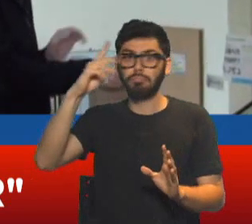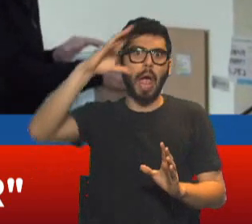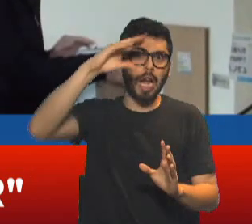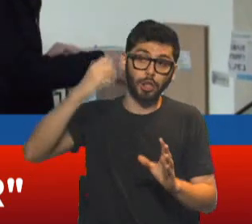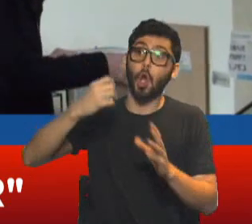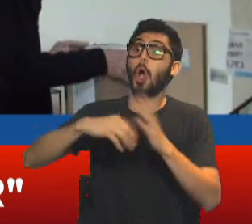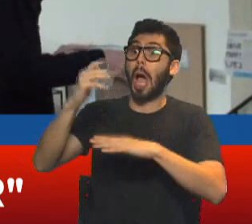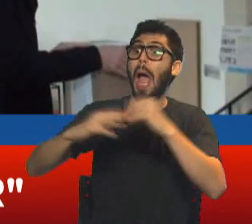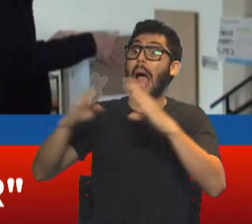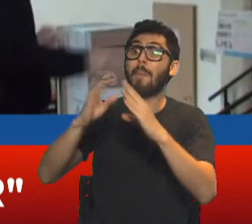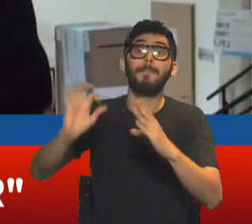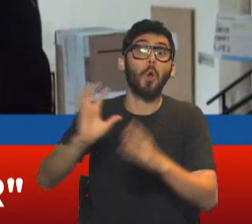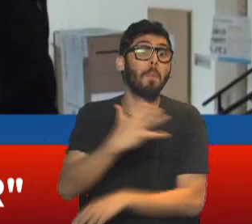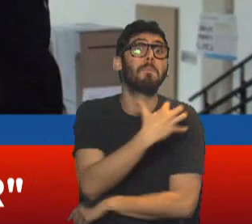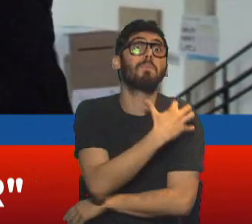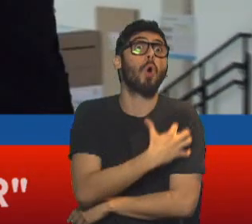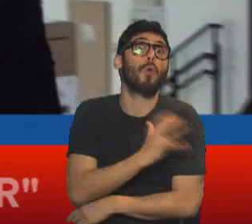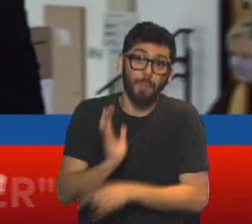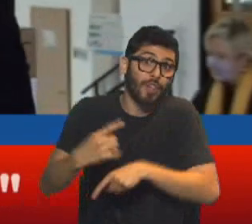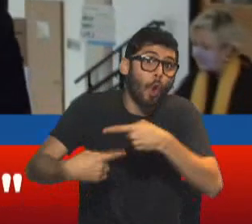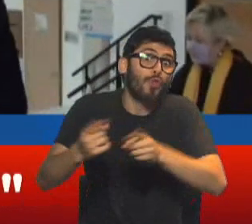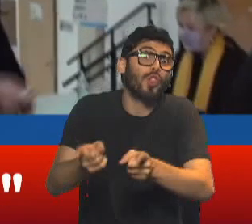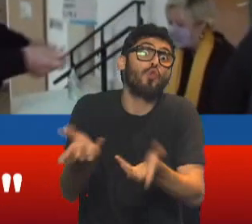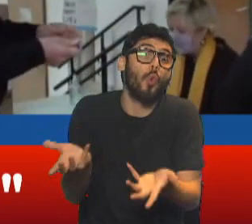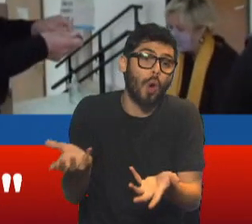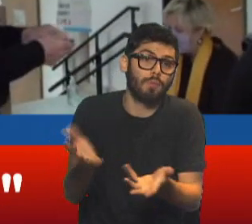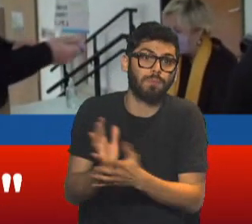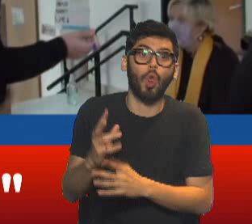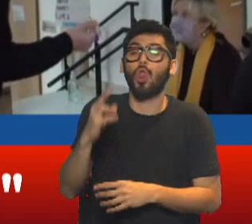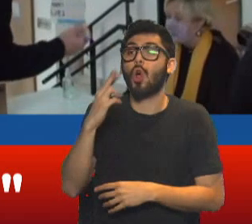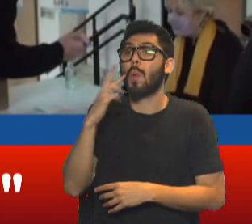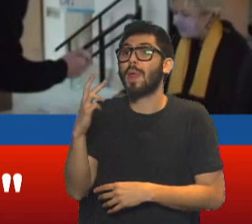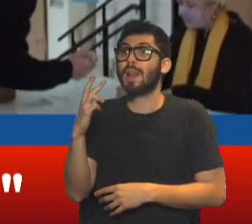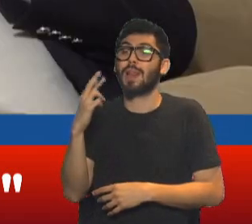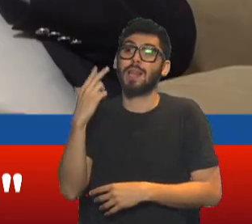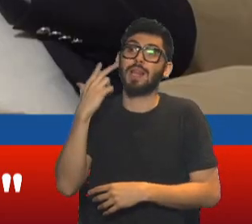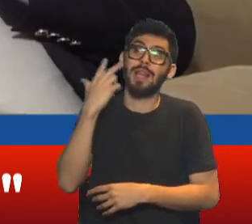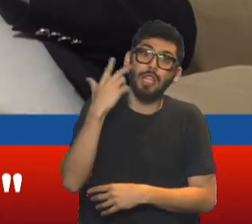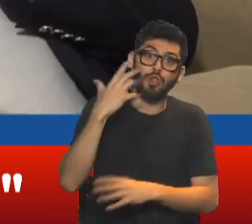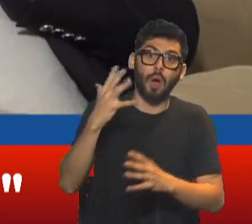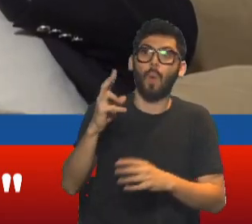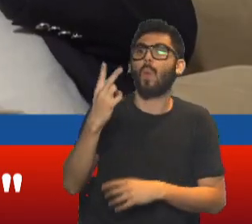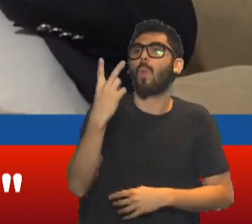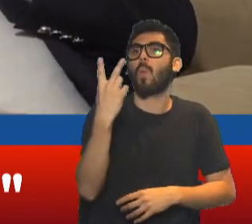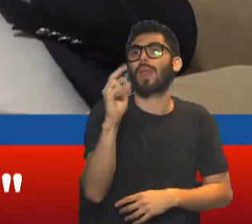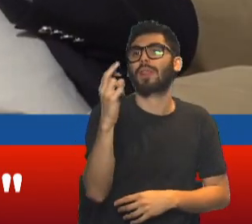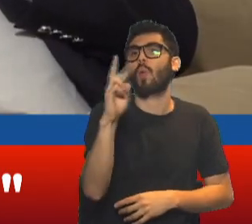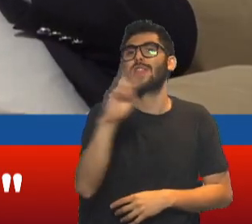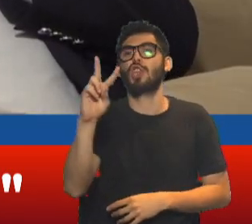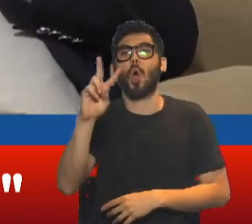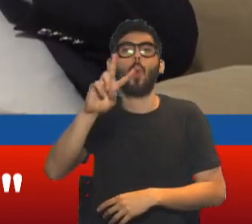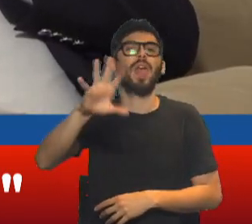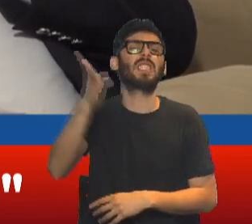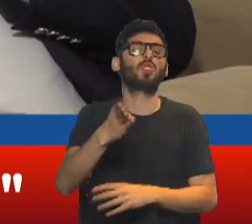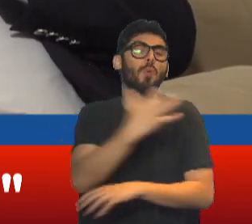la pobreza en términos estructurales. Cuando nos fuimos en el 2015 habría 18, 20, 22, 25% de pobres. Hay muchas mediciones,